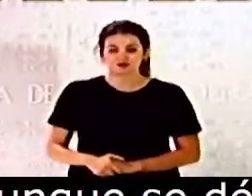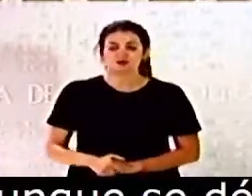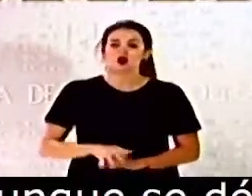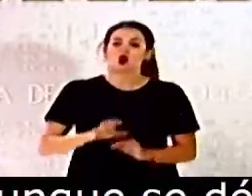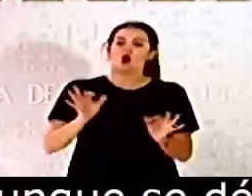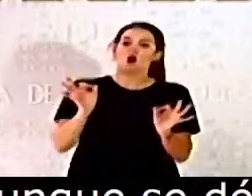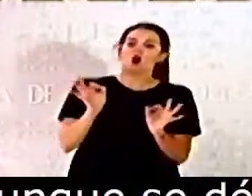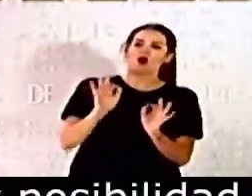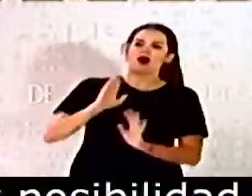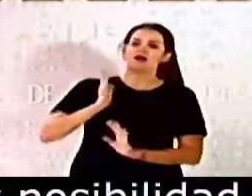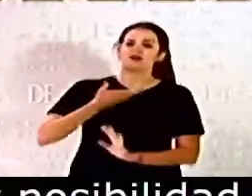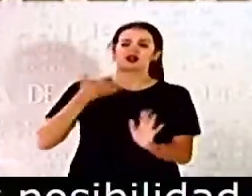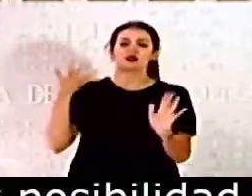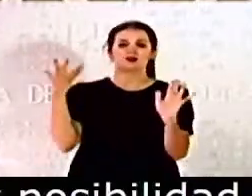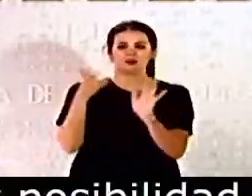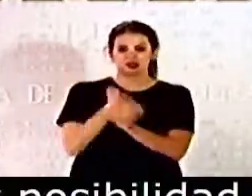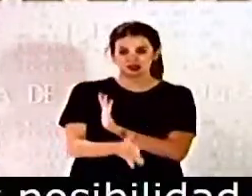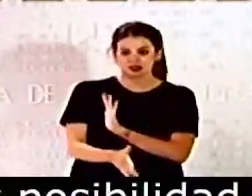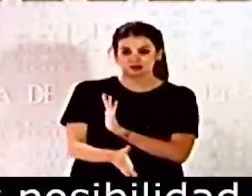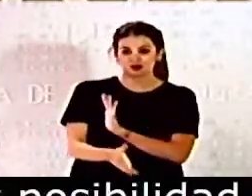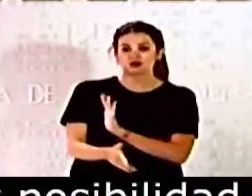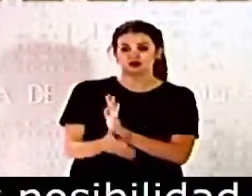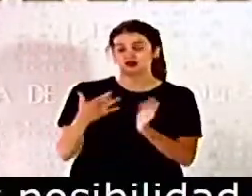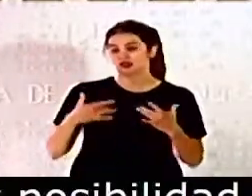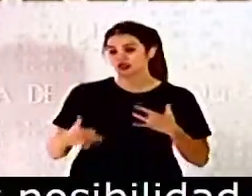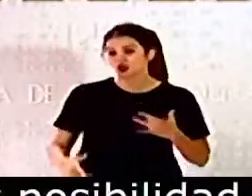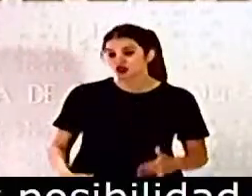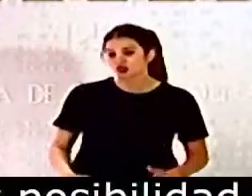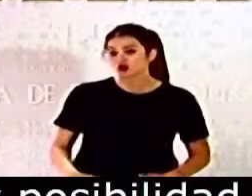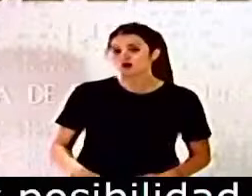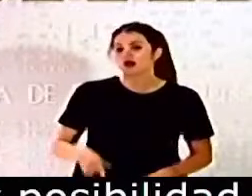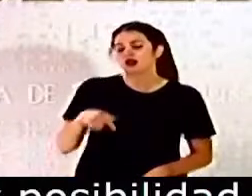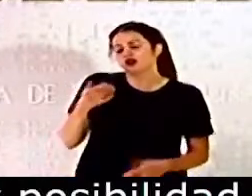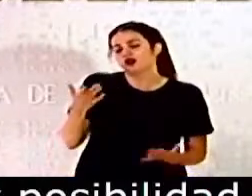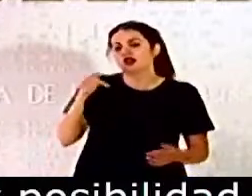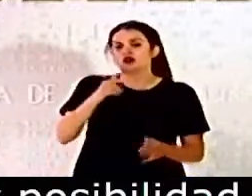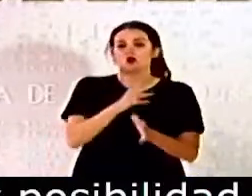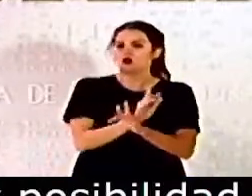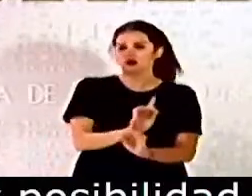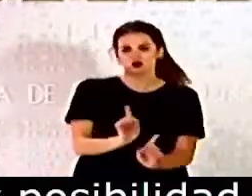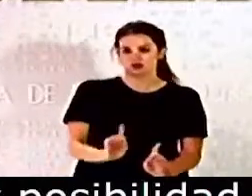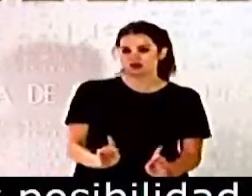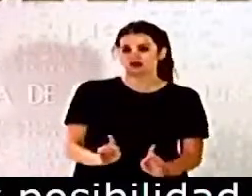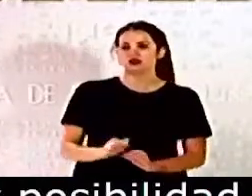tanto, creo que no es un juego y creo que tenemos que tomárnosla en serio.